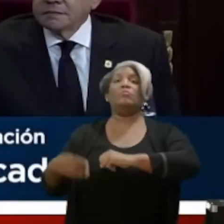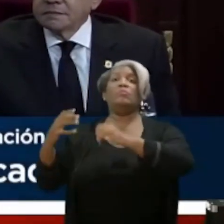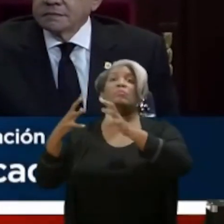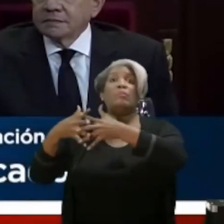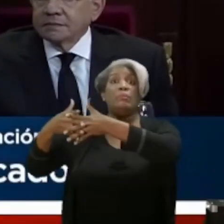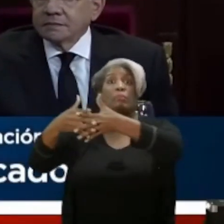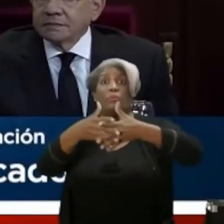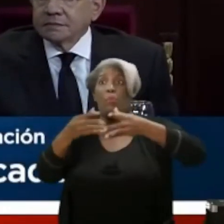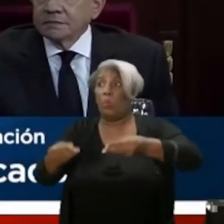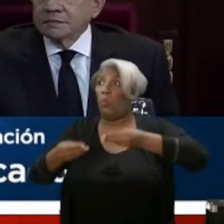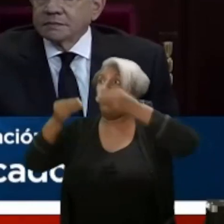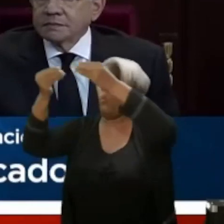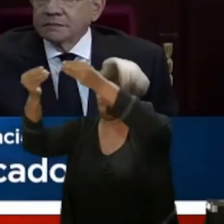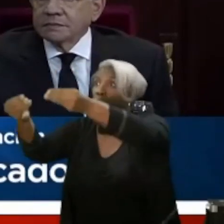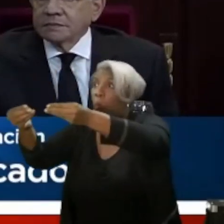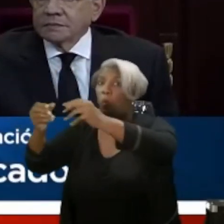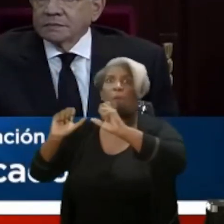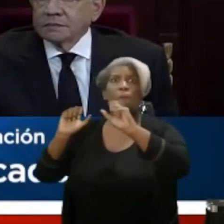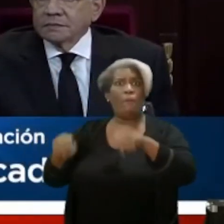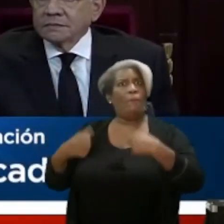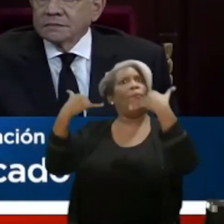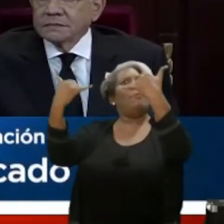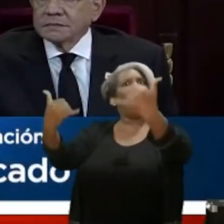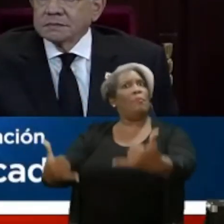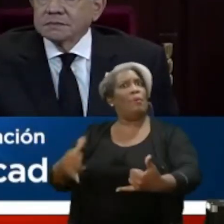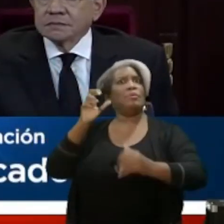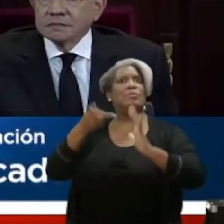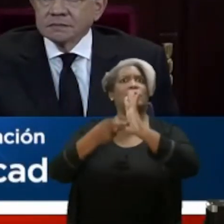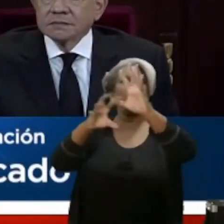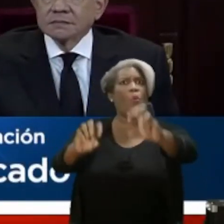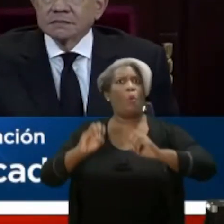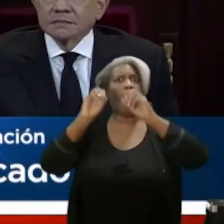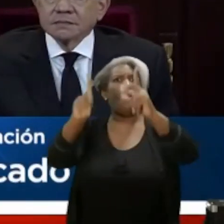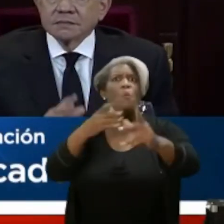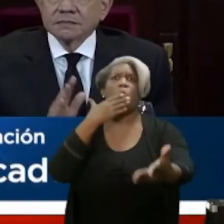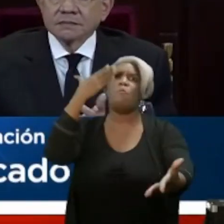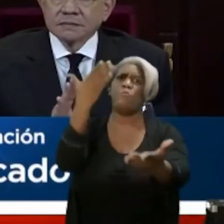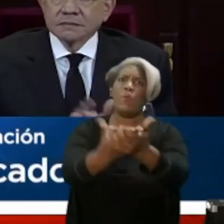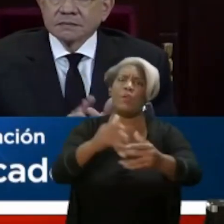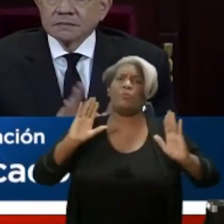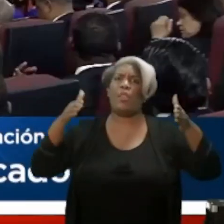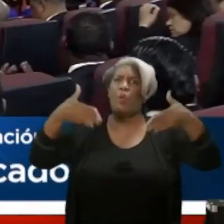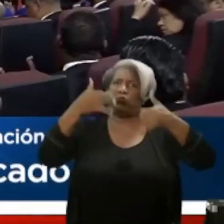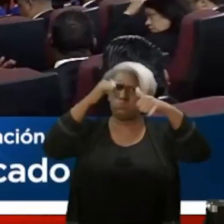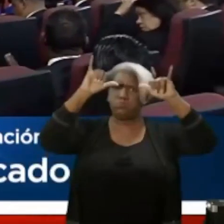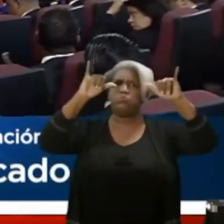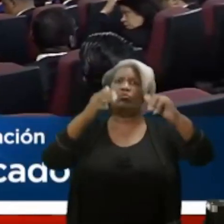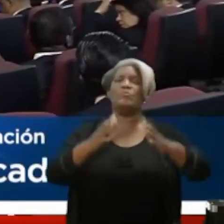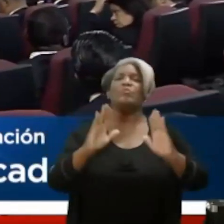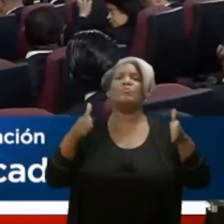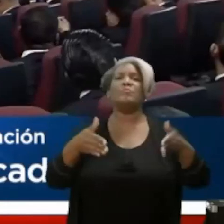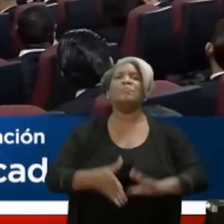mercado, lo que constituye una gran oportunidad para nuestra ganadería.